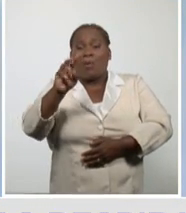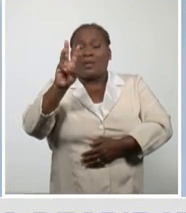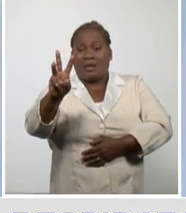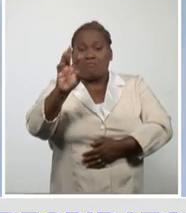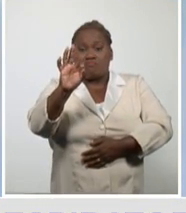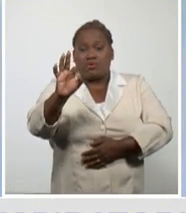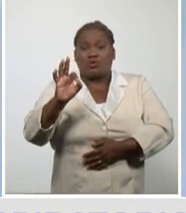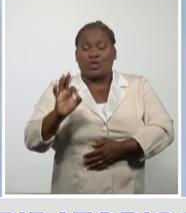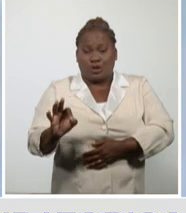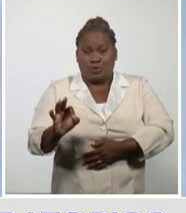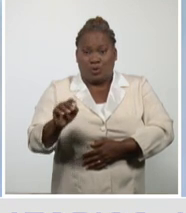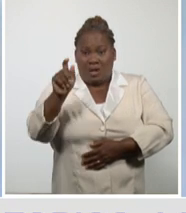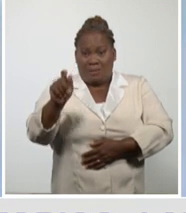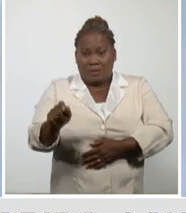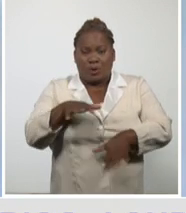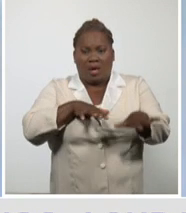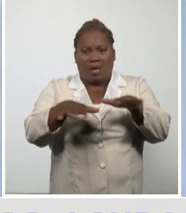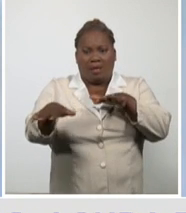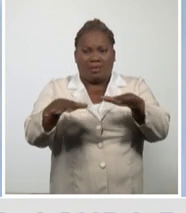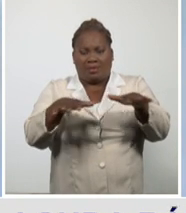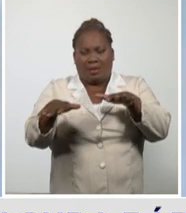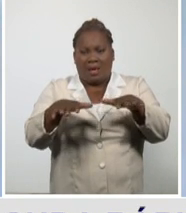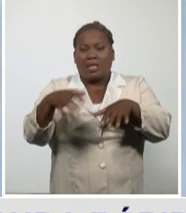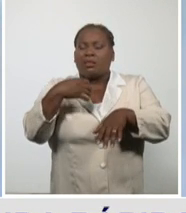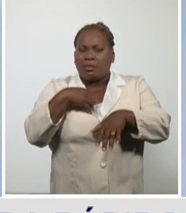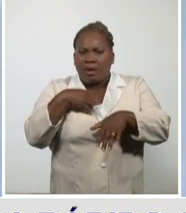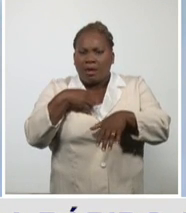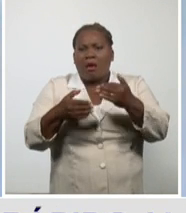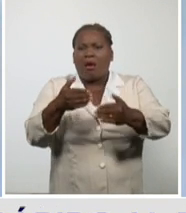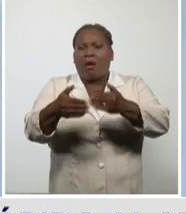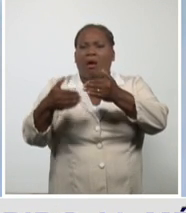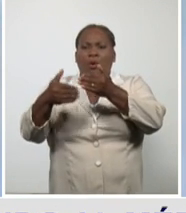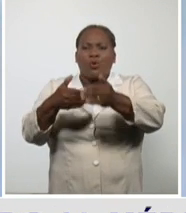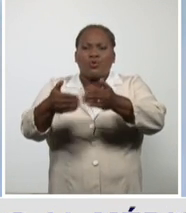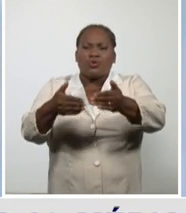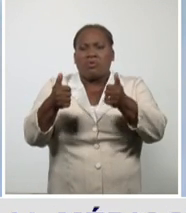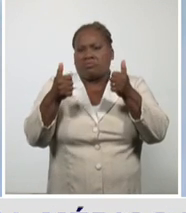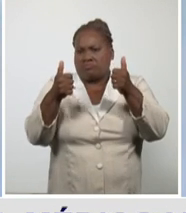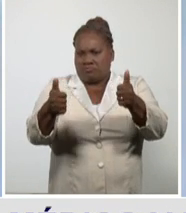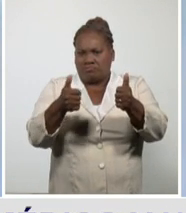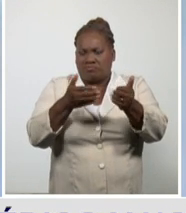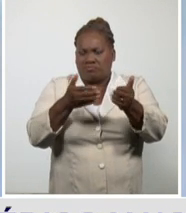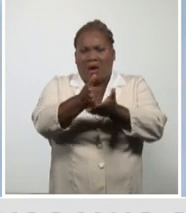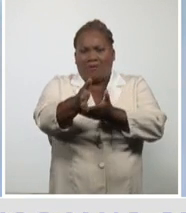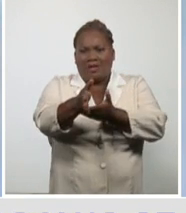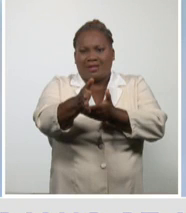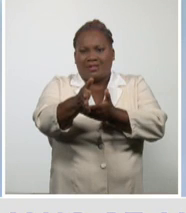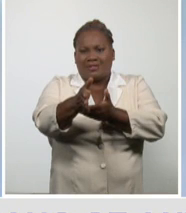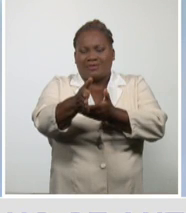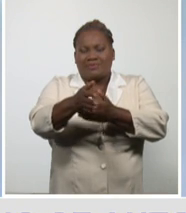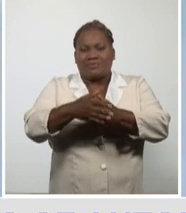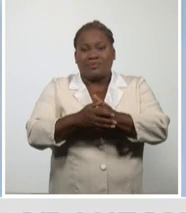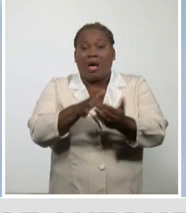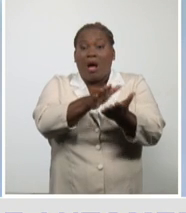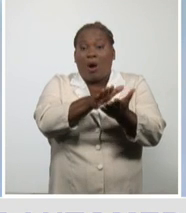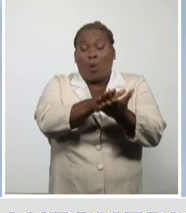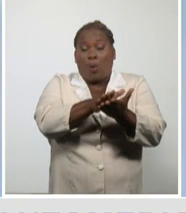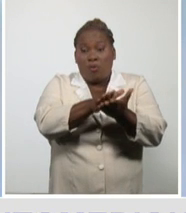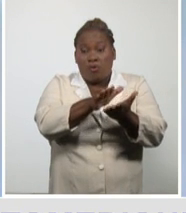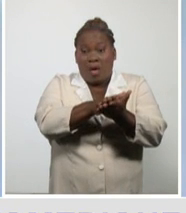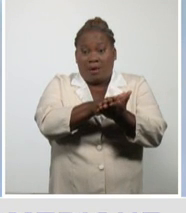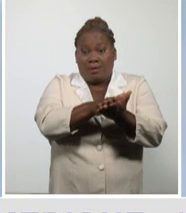de los casos activos tienen una evolución clínica estable. Como se acumulan ya, teniendo en